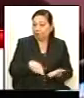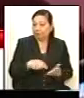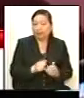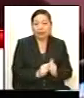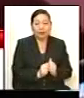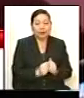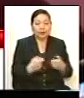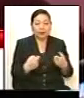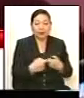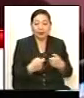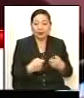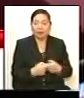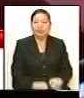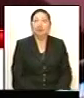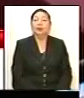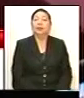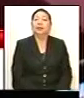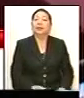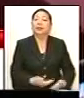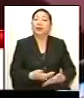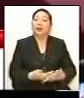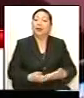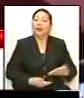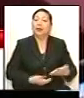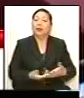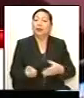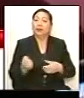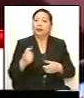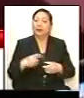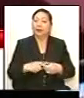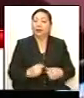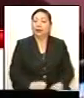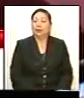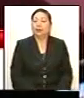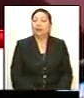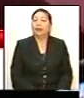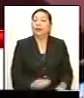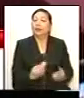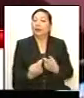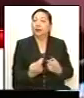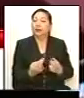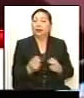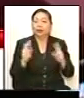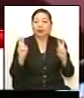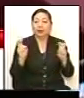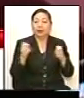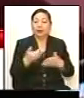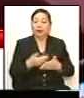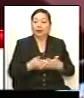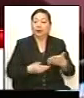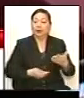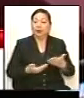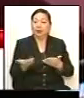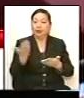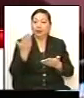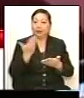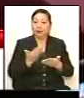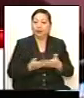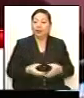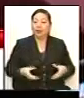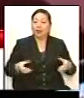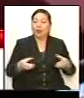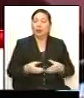forma electrónica la agenda documentada que incluye la relación de sumidad de los documentos recibidos y remitidos de la